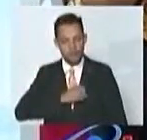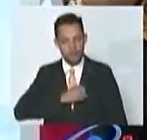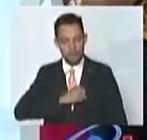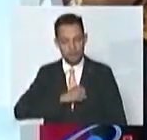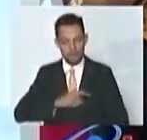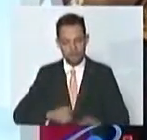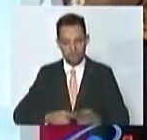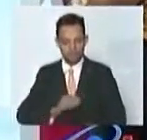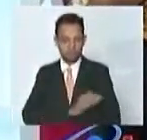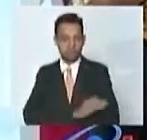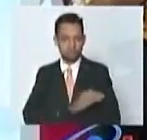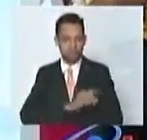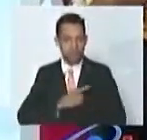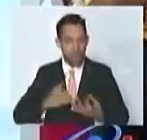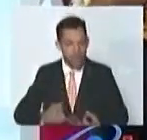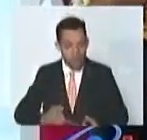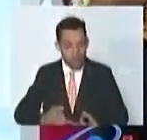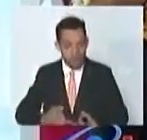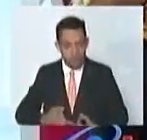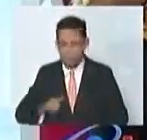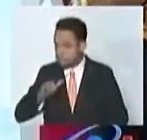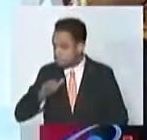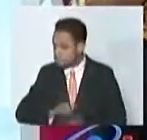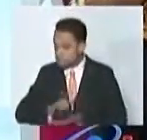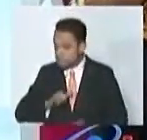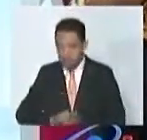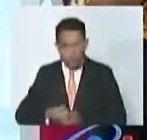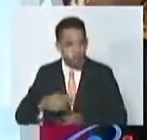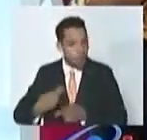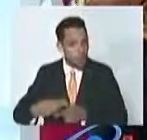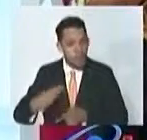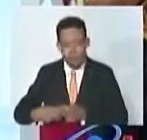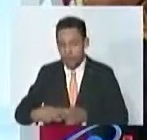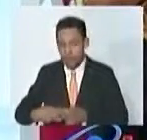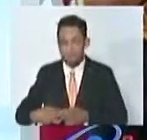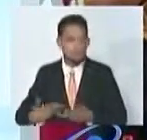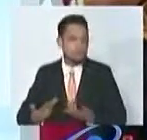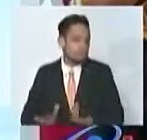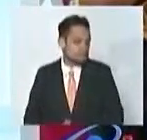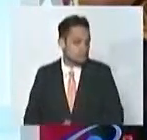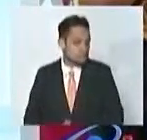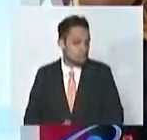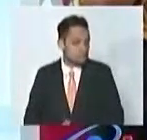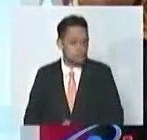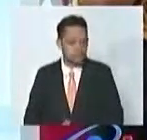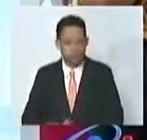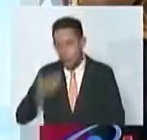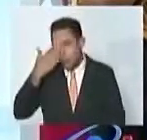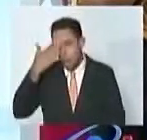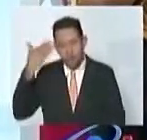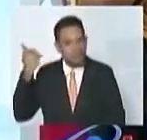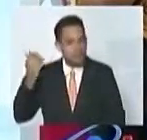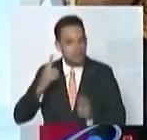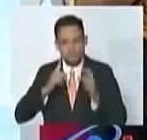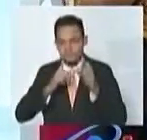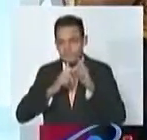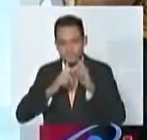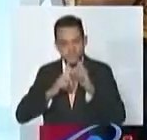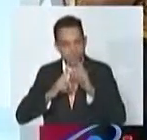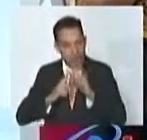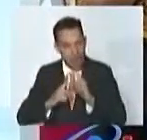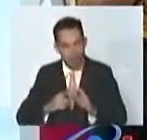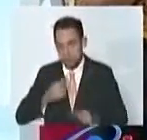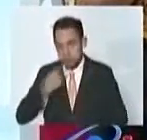examinar, pero no te puede decir cómo se llama. No lo dice porque no, es tal